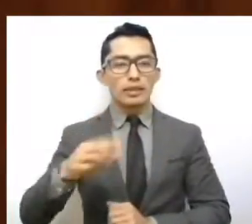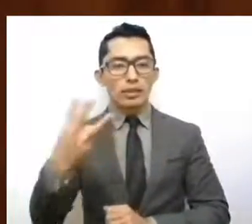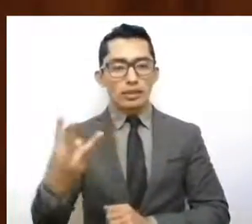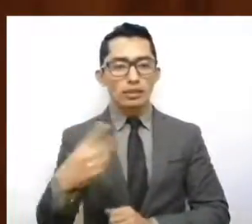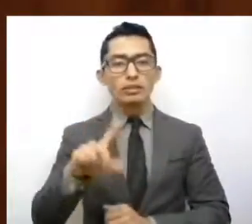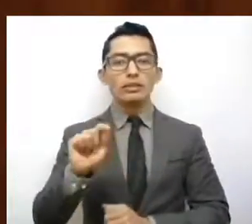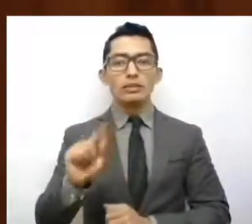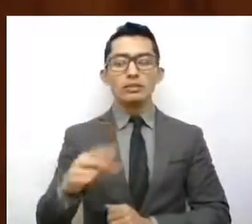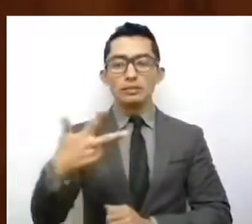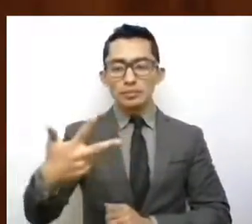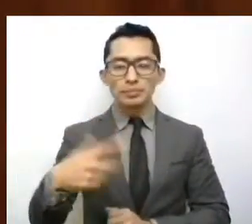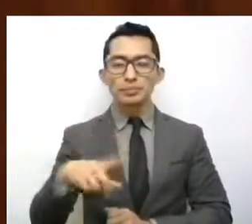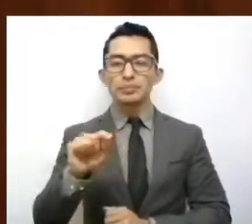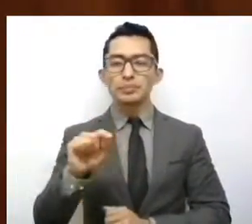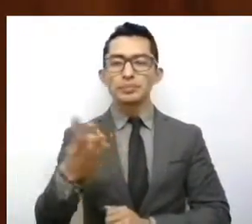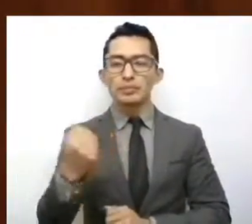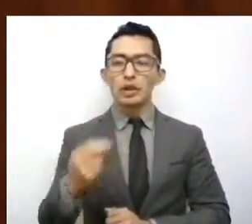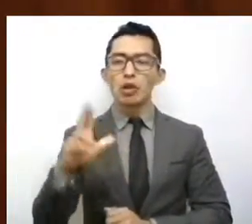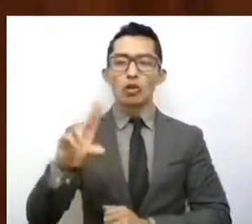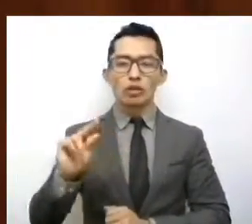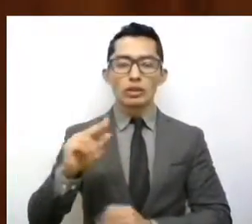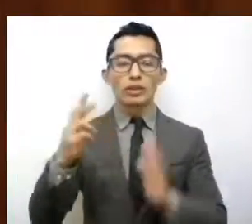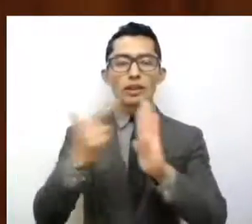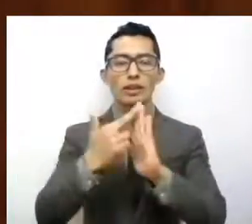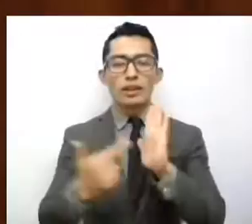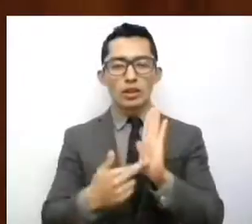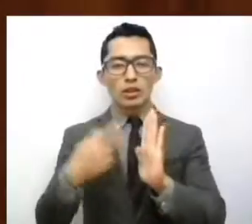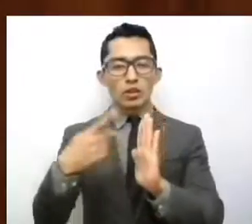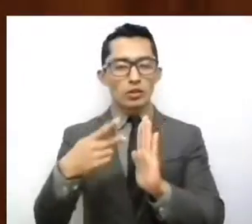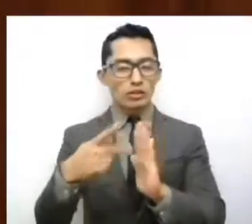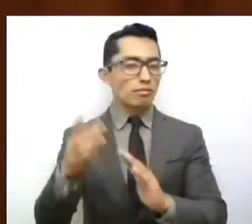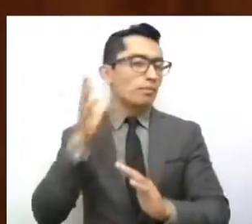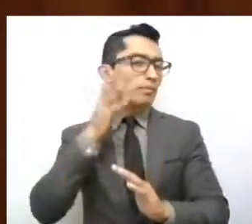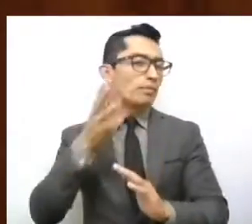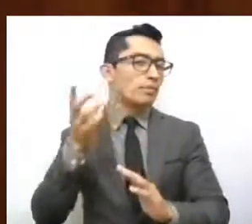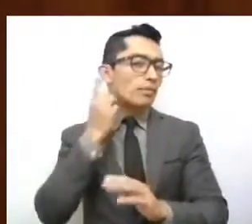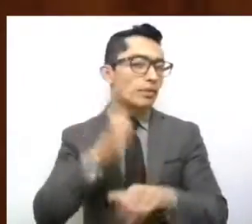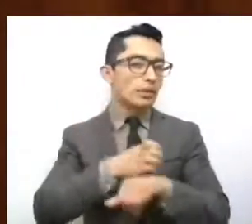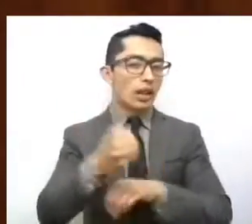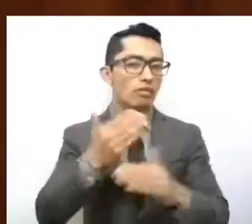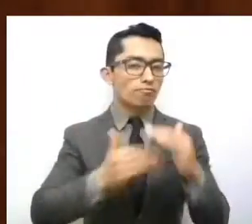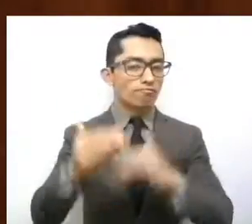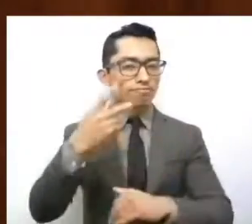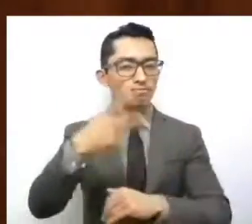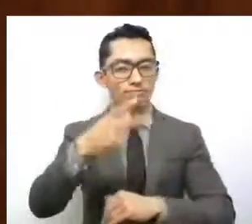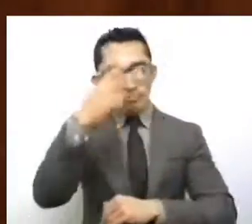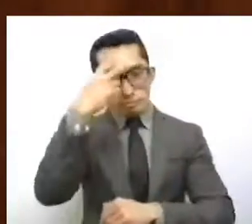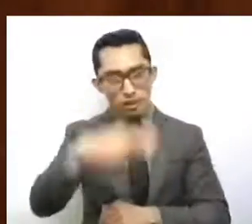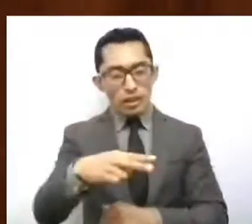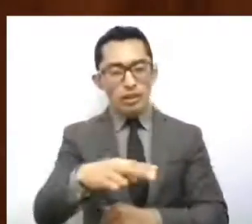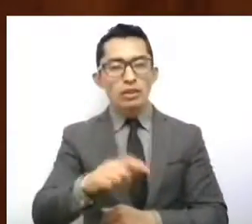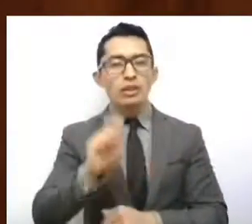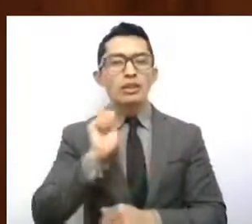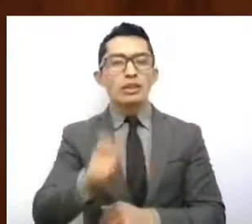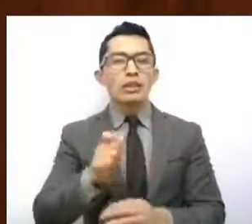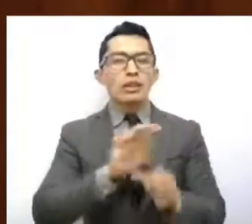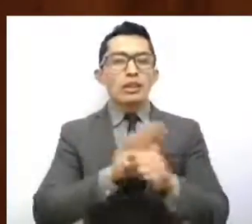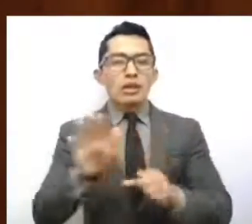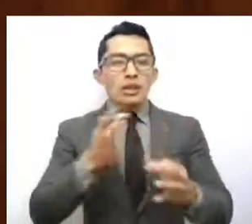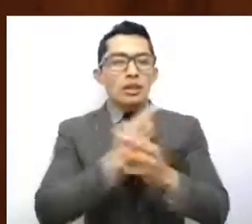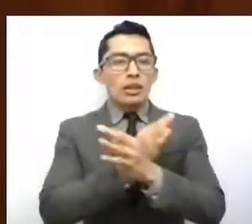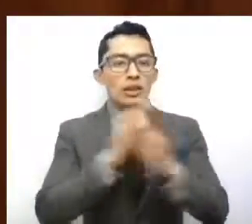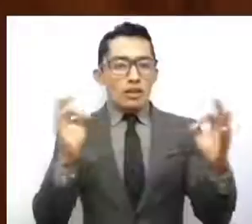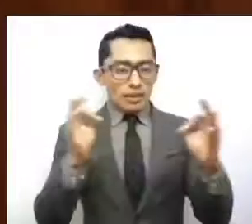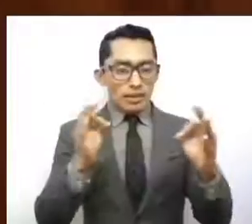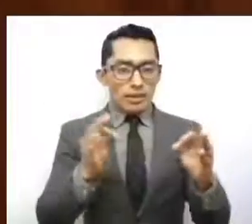78, 79 y 80 del Reglamento del Poder Legislativo del Estado Libre y Soberano de México, emitir el siguiente